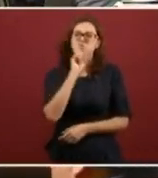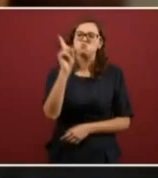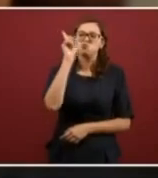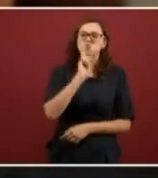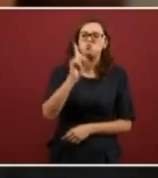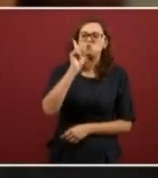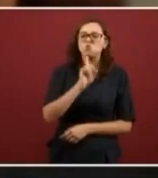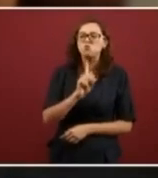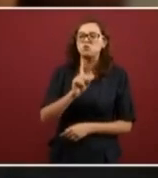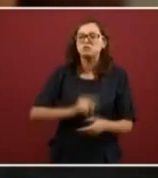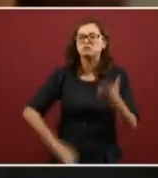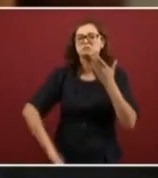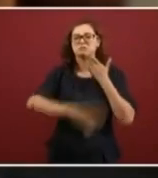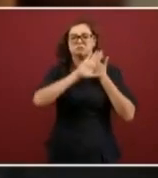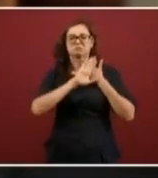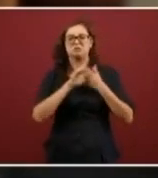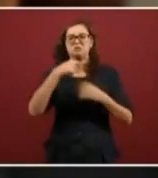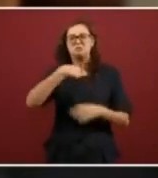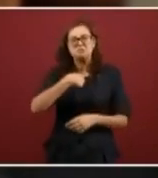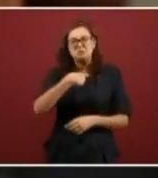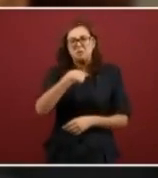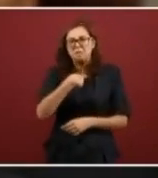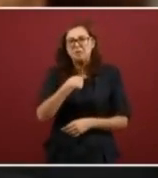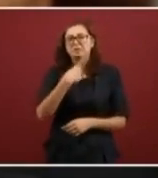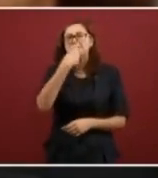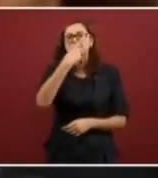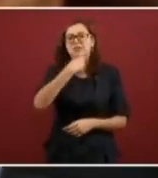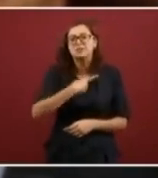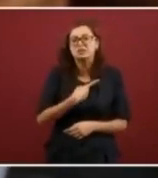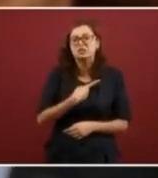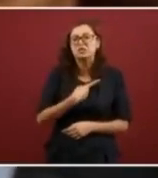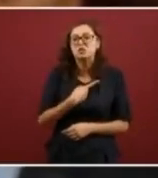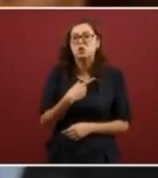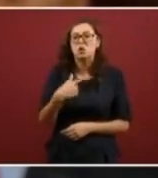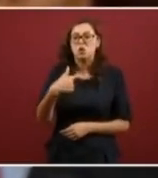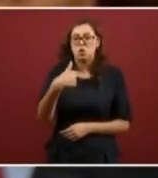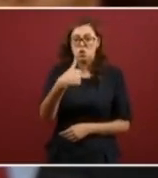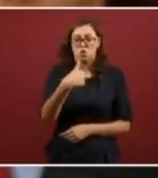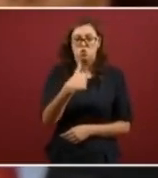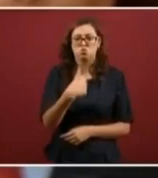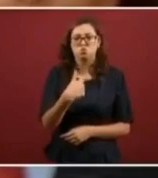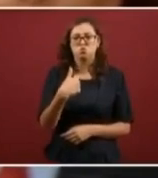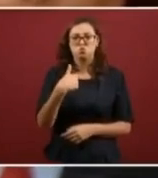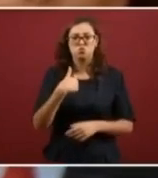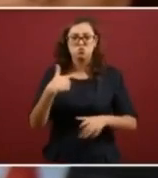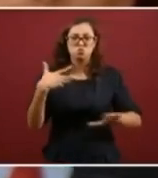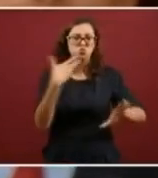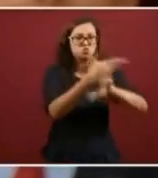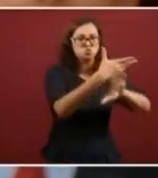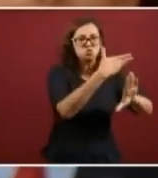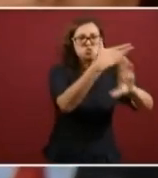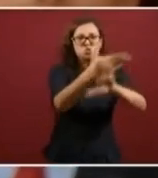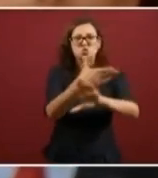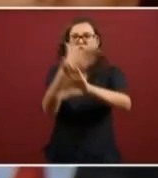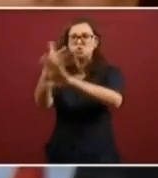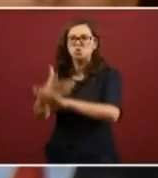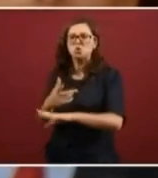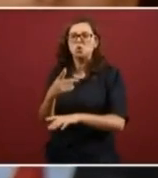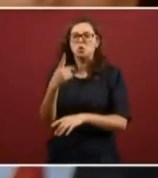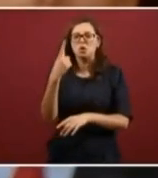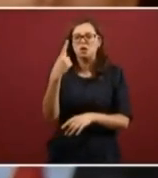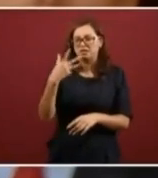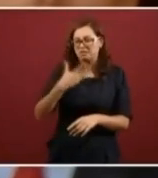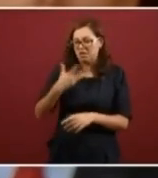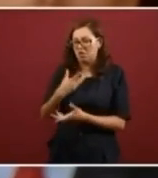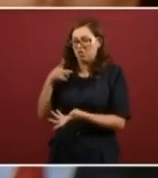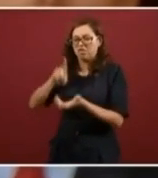de orquestar una campaña en su contra, de que yo tengo y manejo granjas de bots para